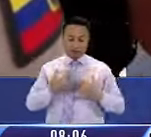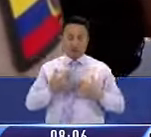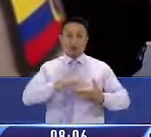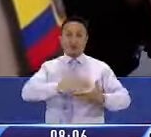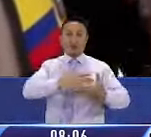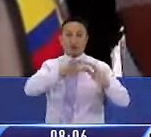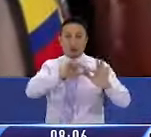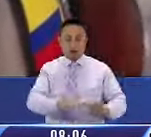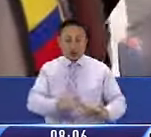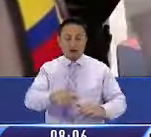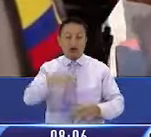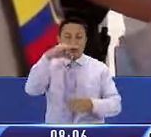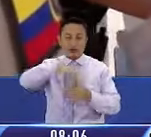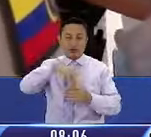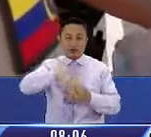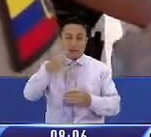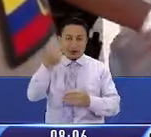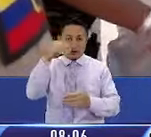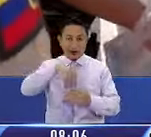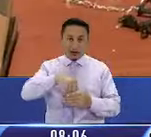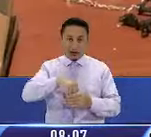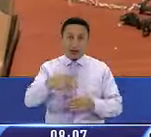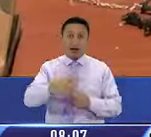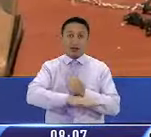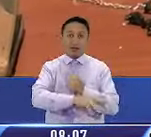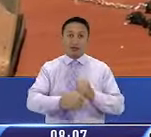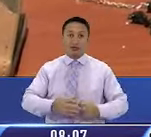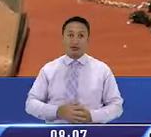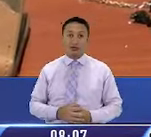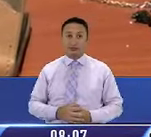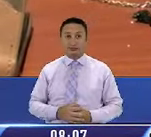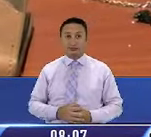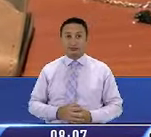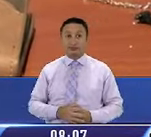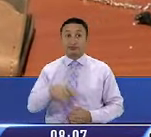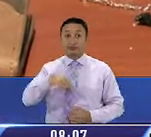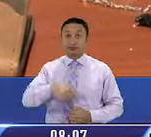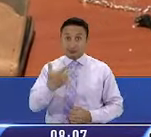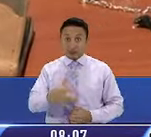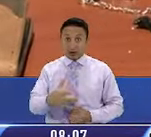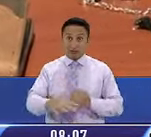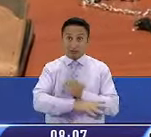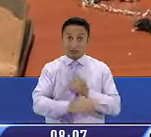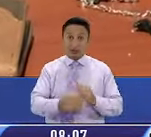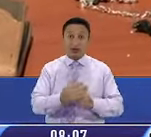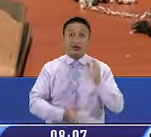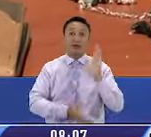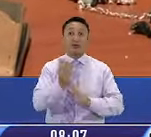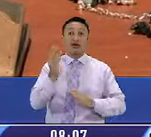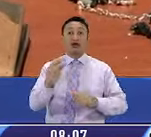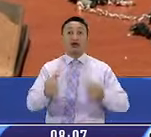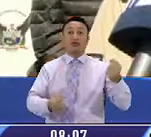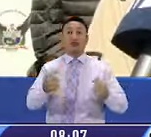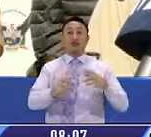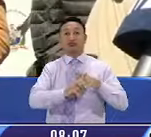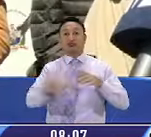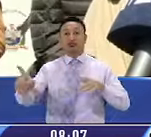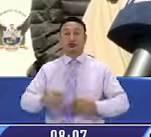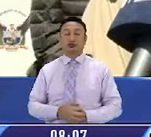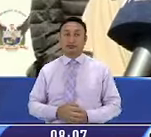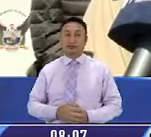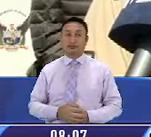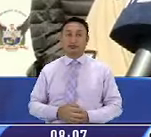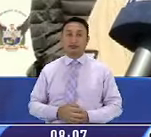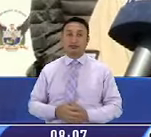y hasta una alcancía con dinero en efectivo se llevaron en el robo. Tras cometer el delito, salieron huyendo en un vehículo tipo sedán. Es